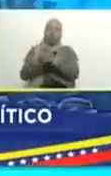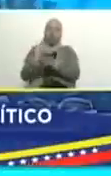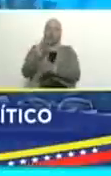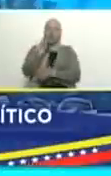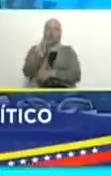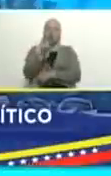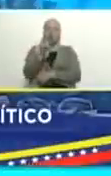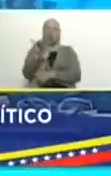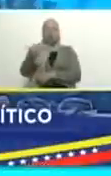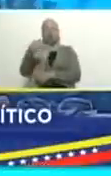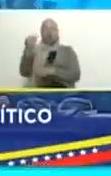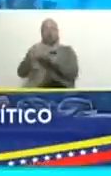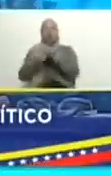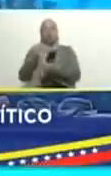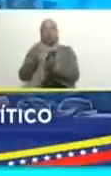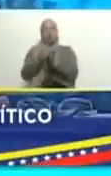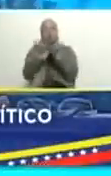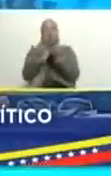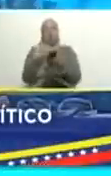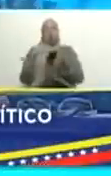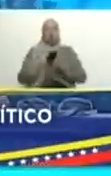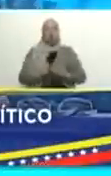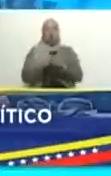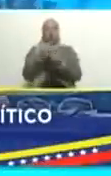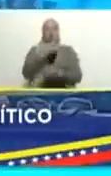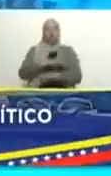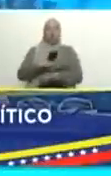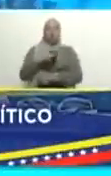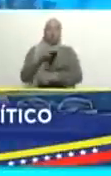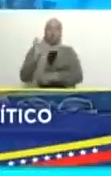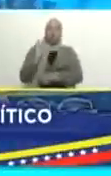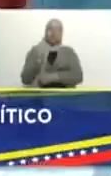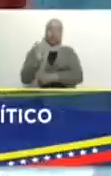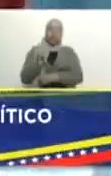Arriaza, y Jorge me manda los documentos, los compañeros de la Misión Verdad,